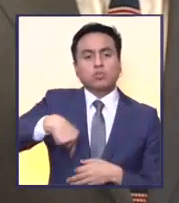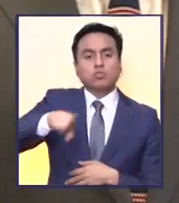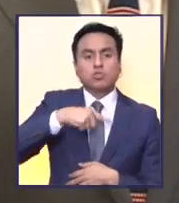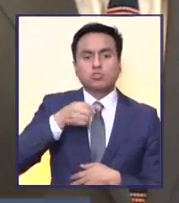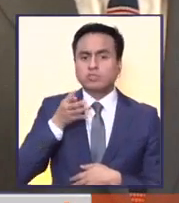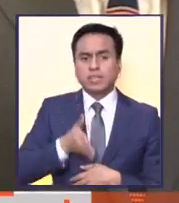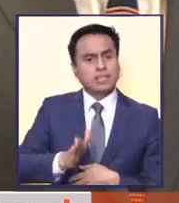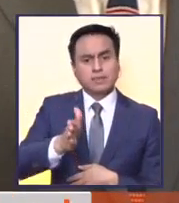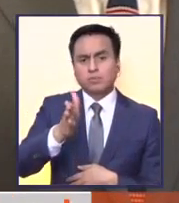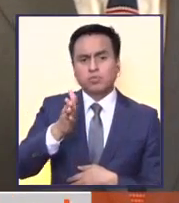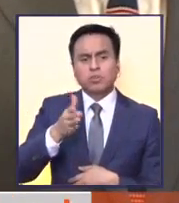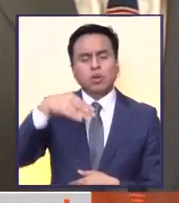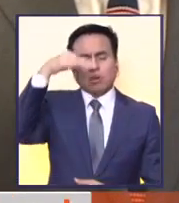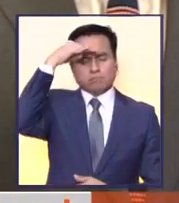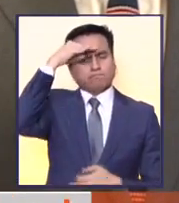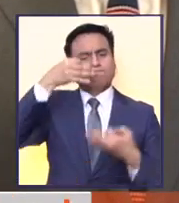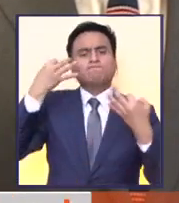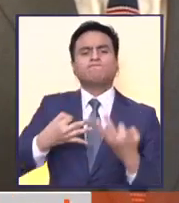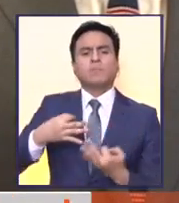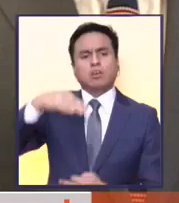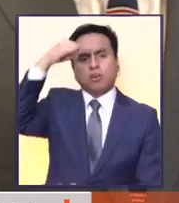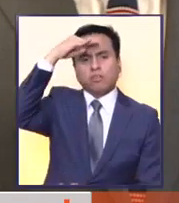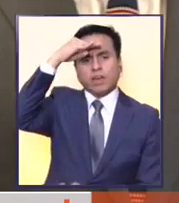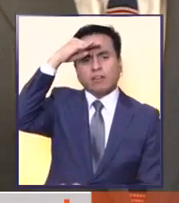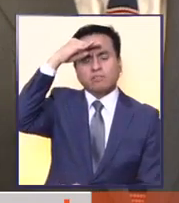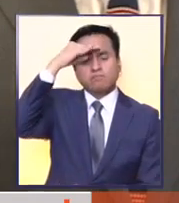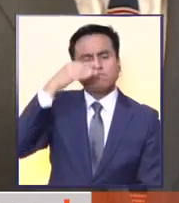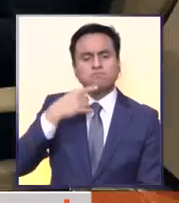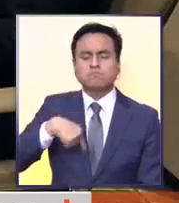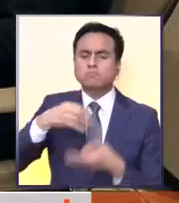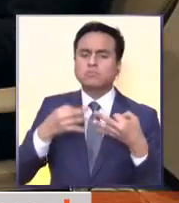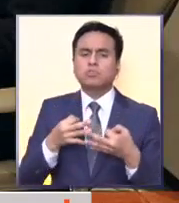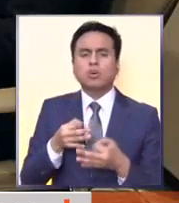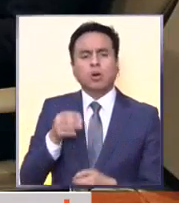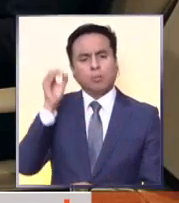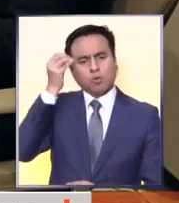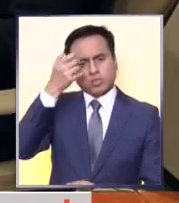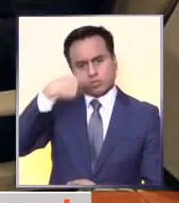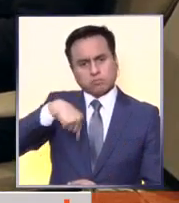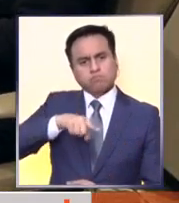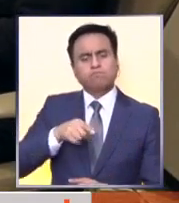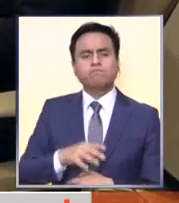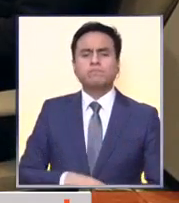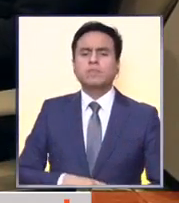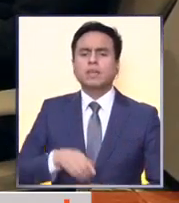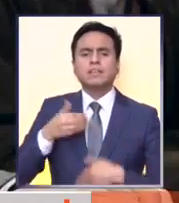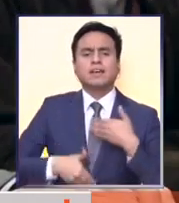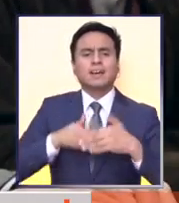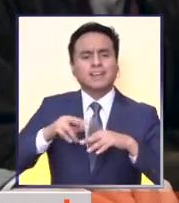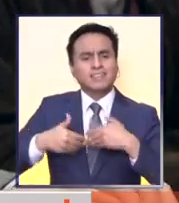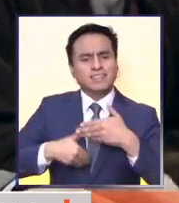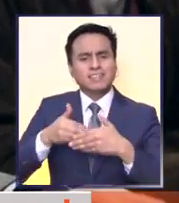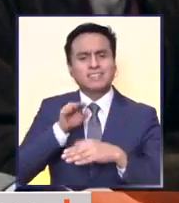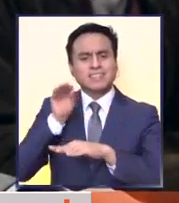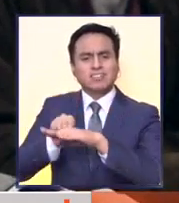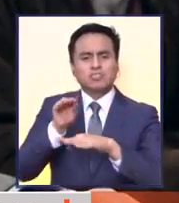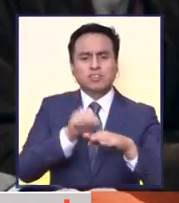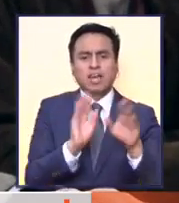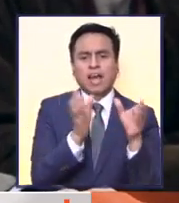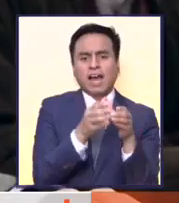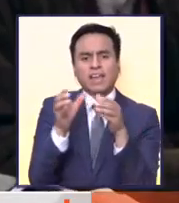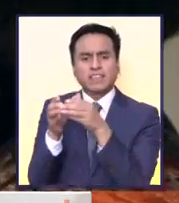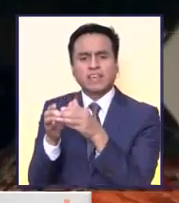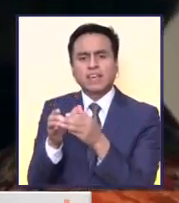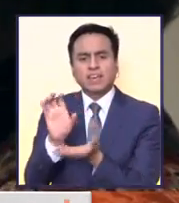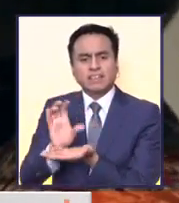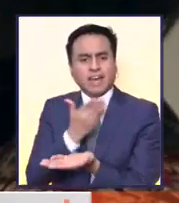seguimos muy confiados y seguros en nuestra posición. En adelante, el proceso seguirá con una citación a los agentes de ambos